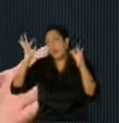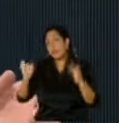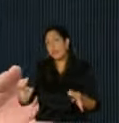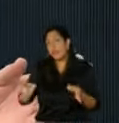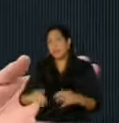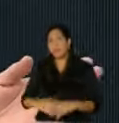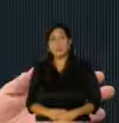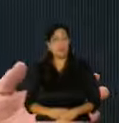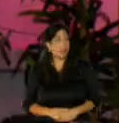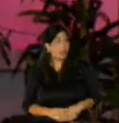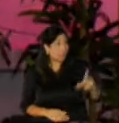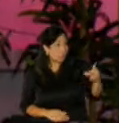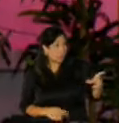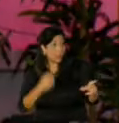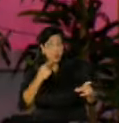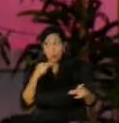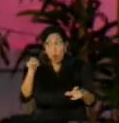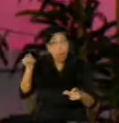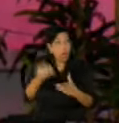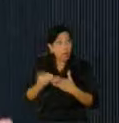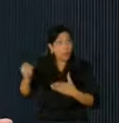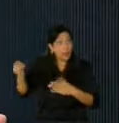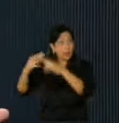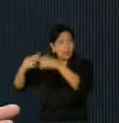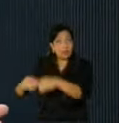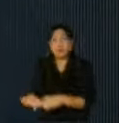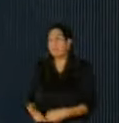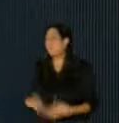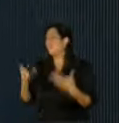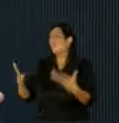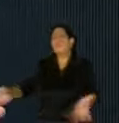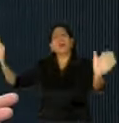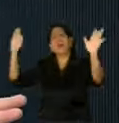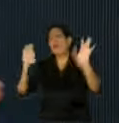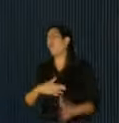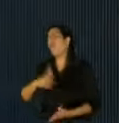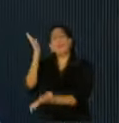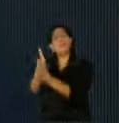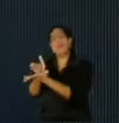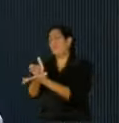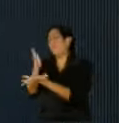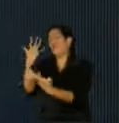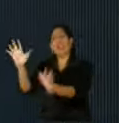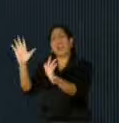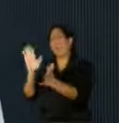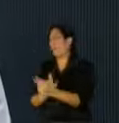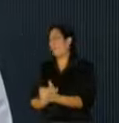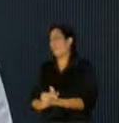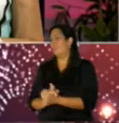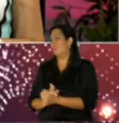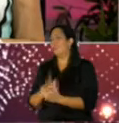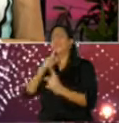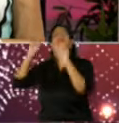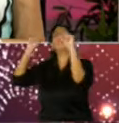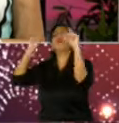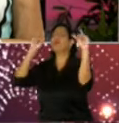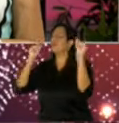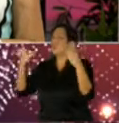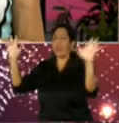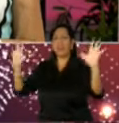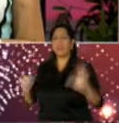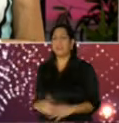uno a las palabras suplidor del secretario de Salud. Ya está bien con este chisme de Apex. Si a usted le mandan un email y le